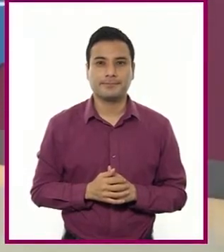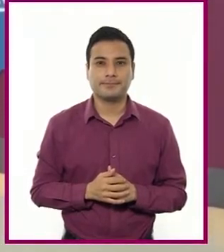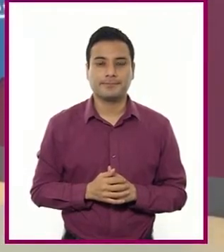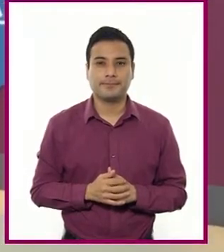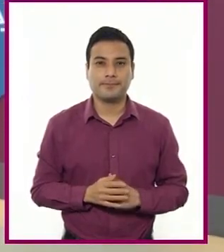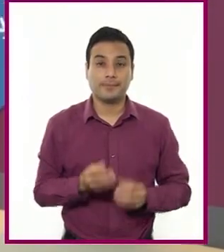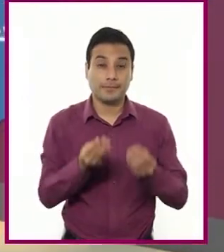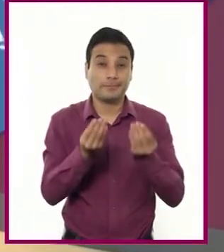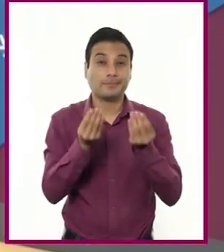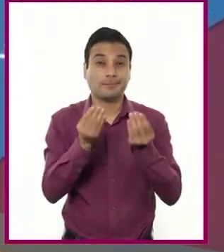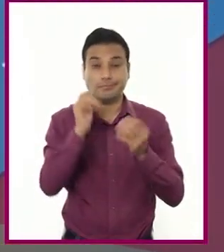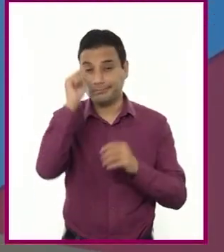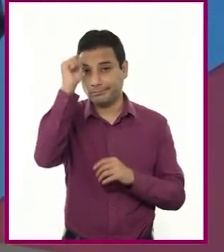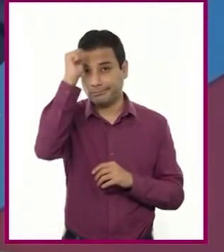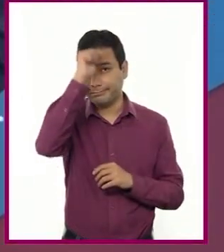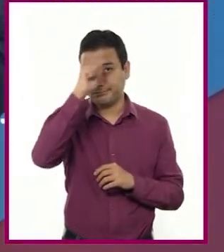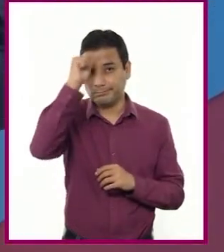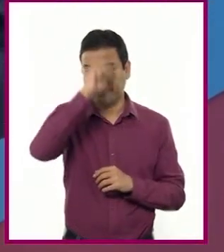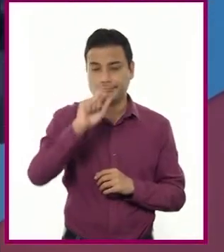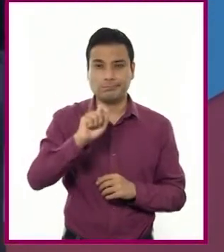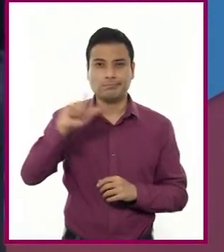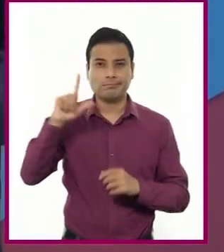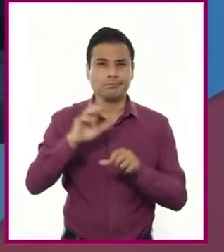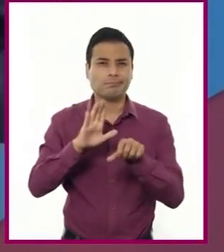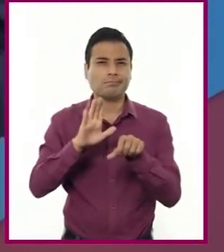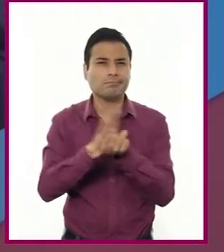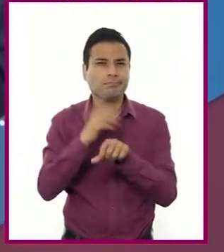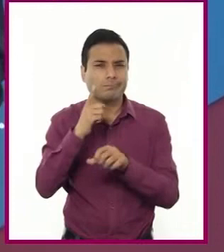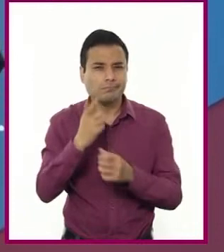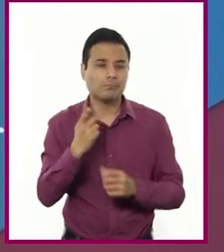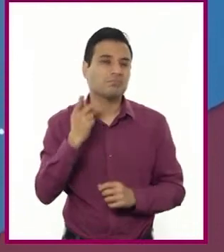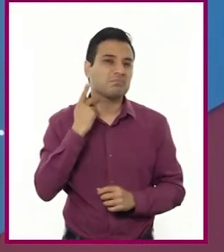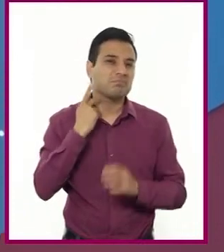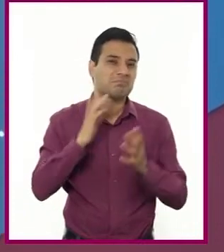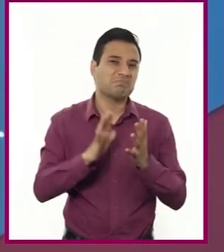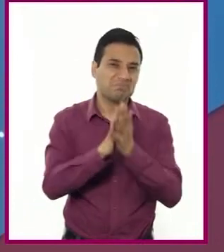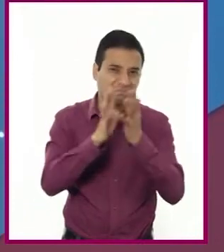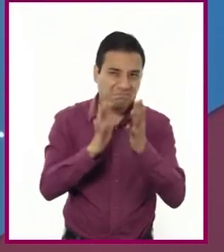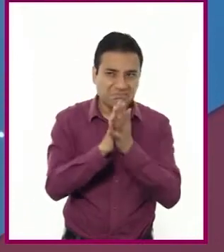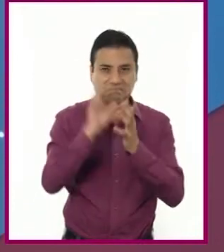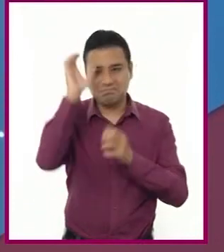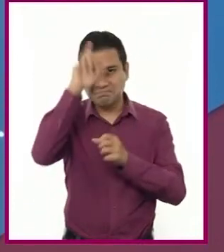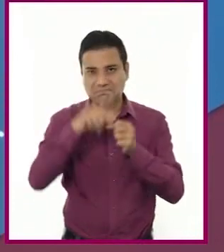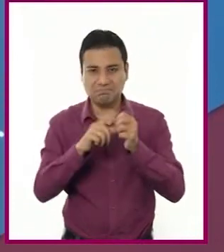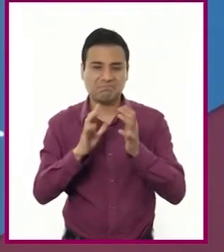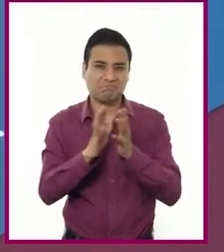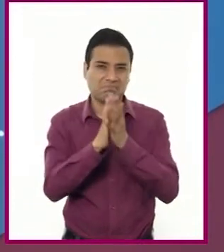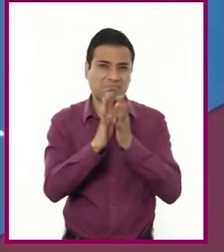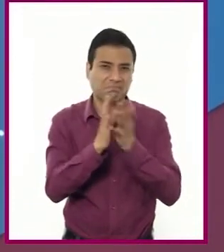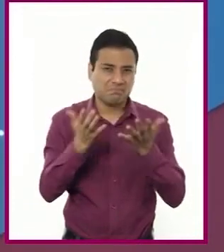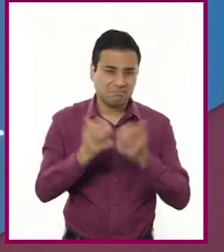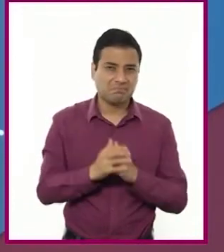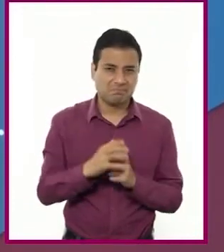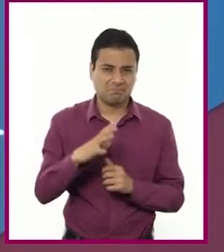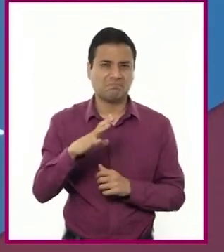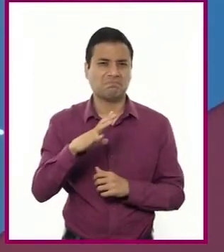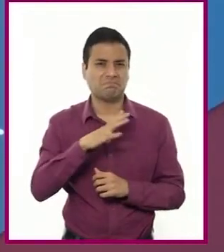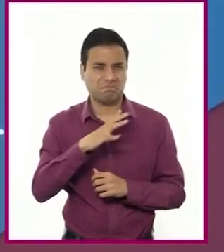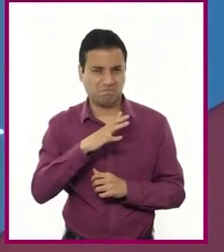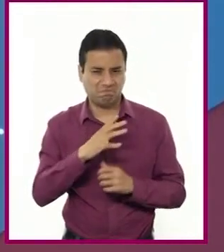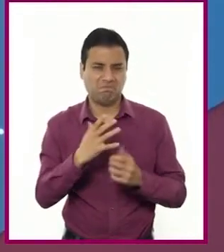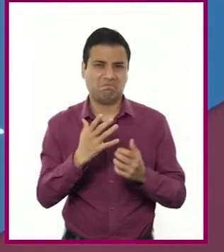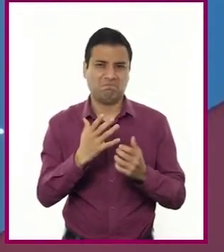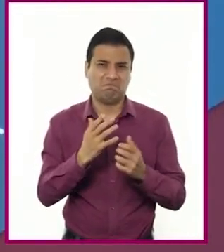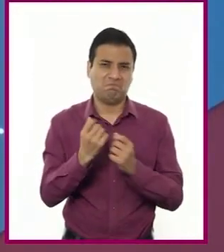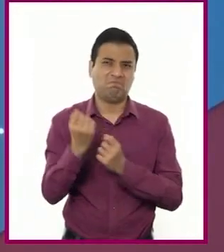Muchos frailes se destacaron por sus actividades en la vida política y cultural de la Nueva España. Hubo catedráticos en